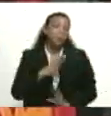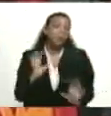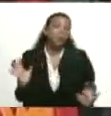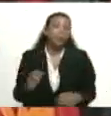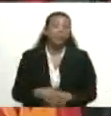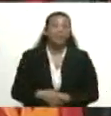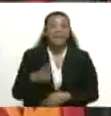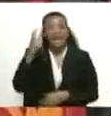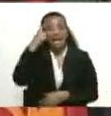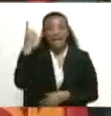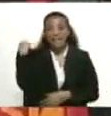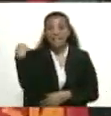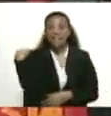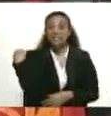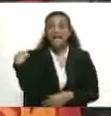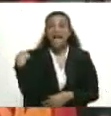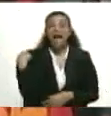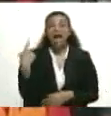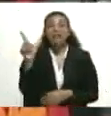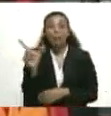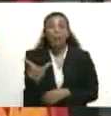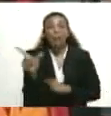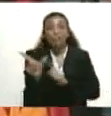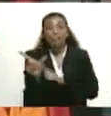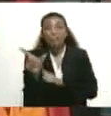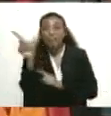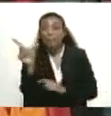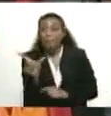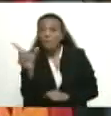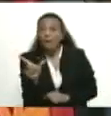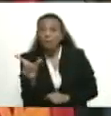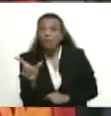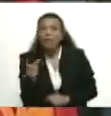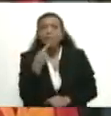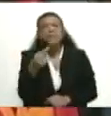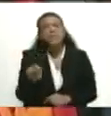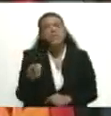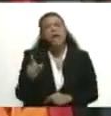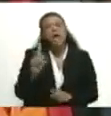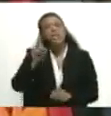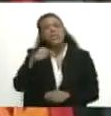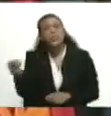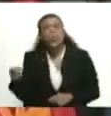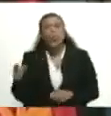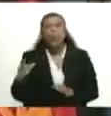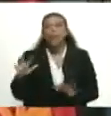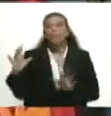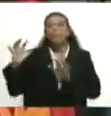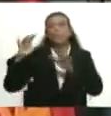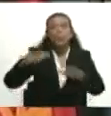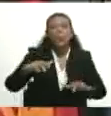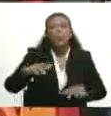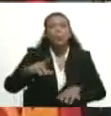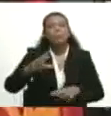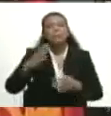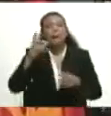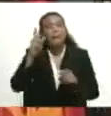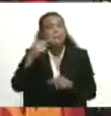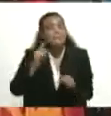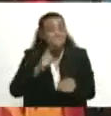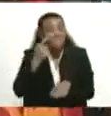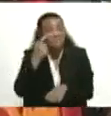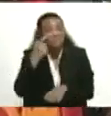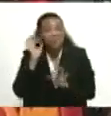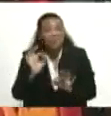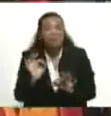Y ayer estábamos en el partido y decíamos nosotros que debíamos esta marcha aquí. Y